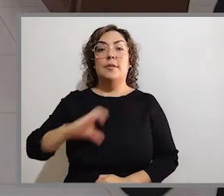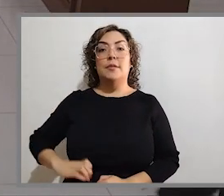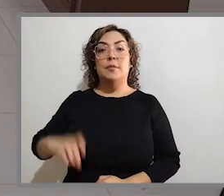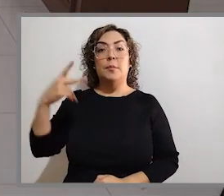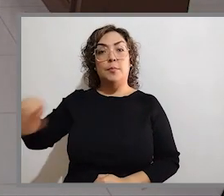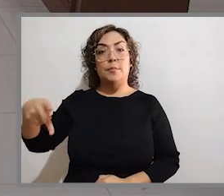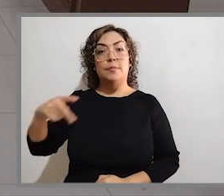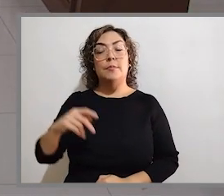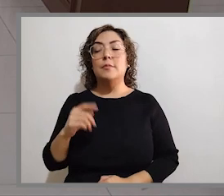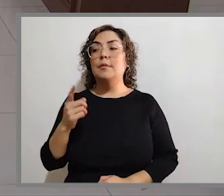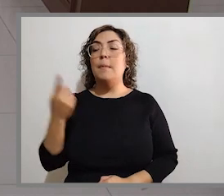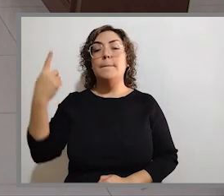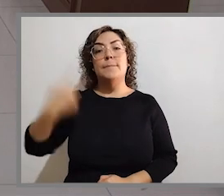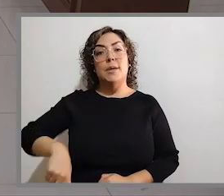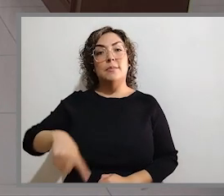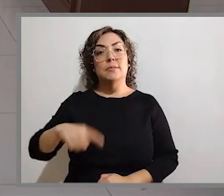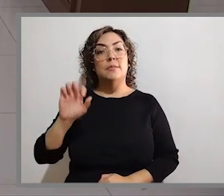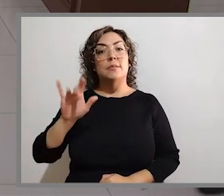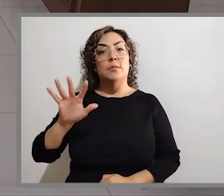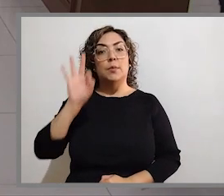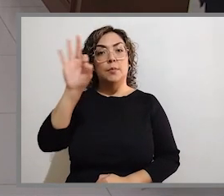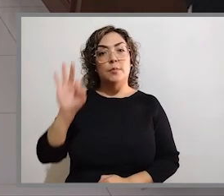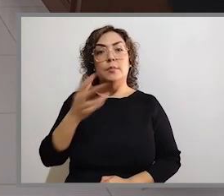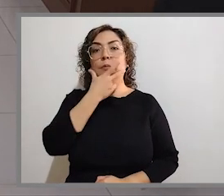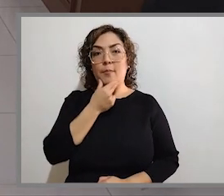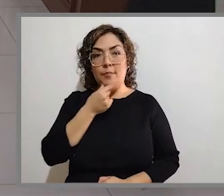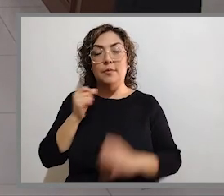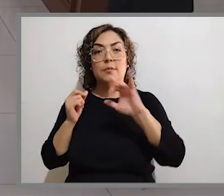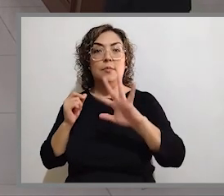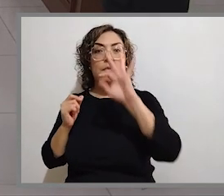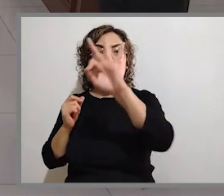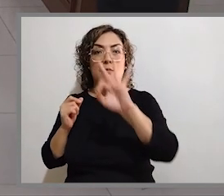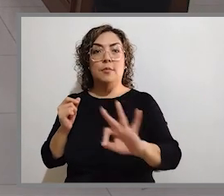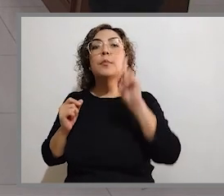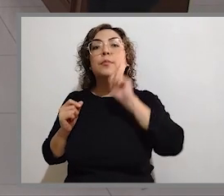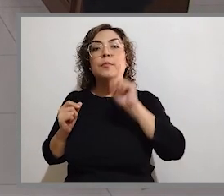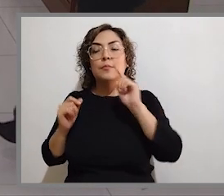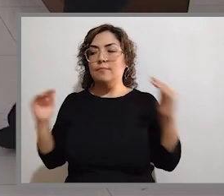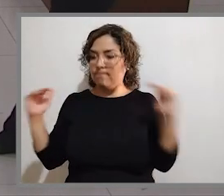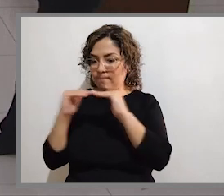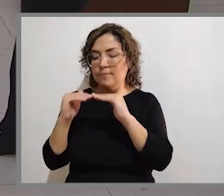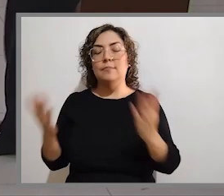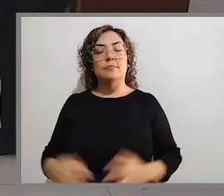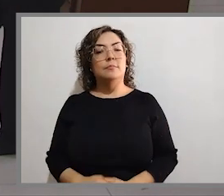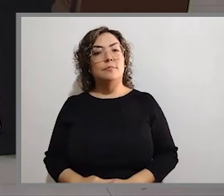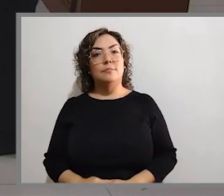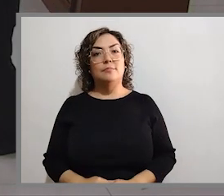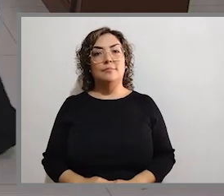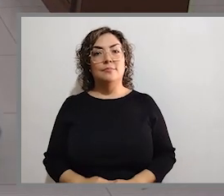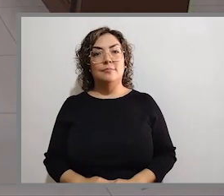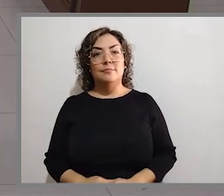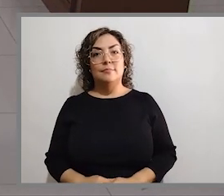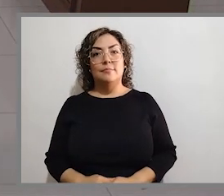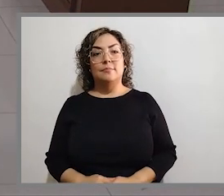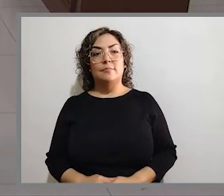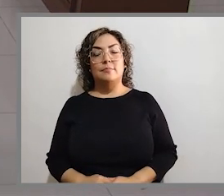porcentaje de 50-50 en todos los órdenes y poderes del Estado. Pero la sorpresa